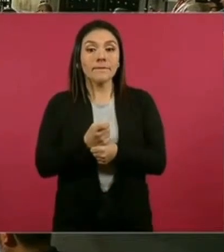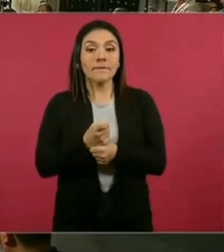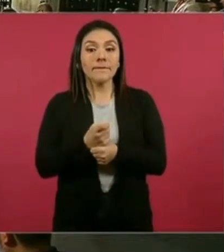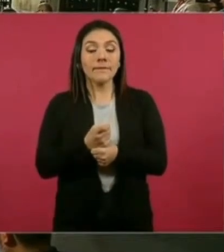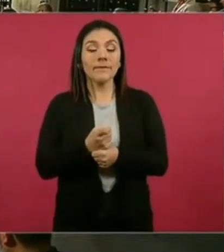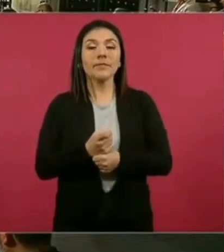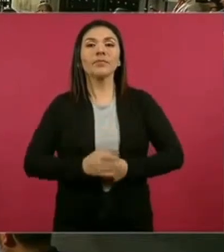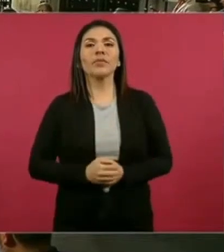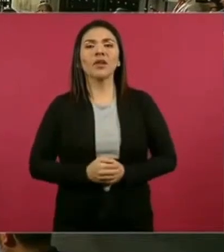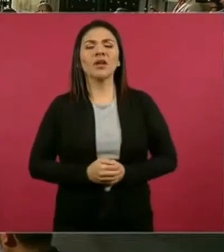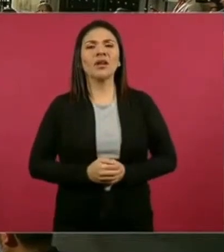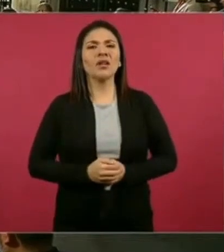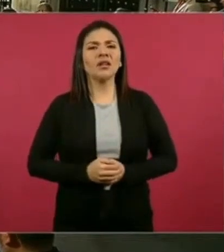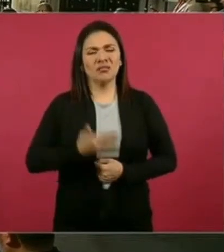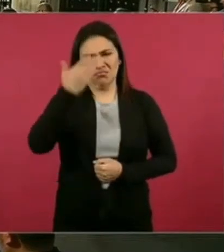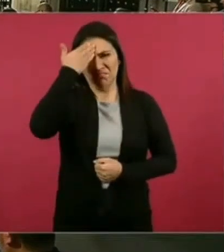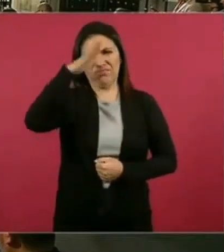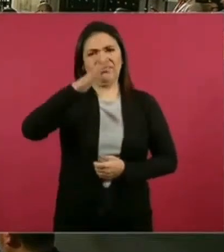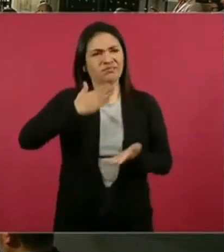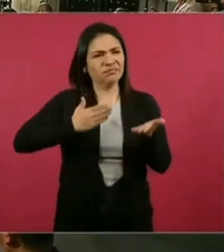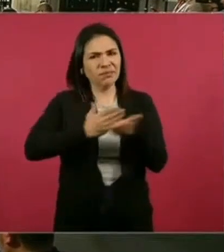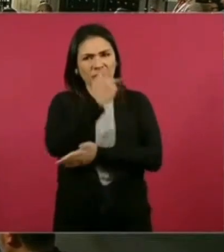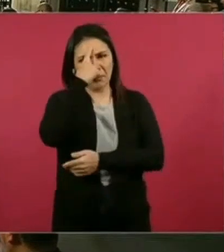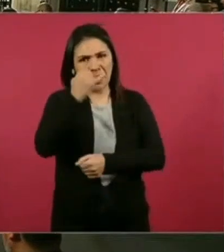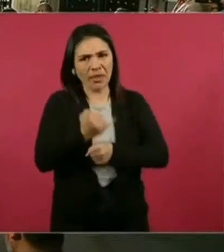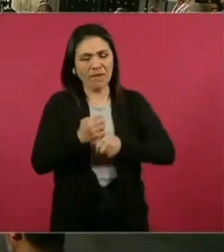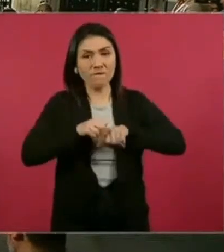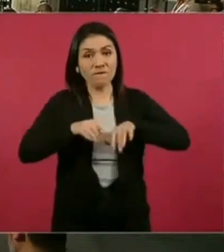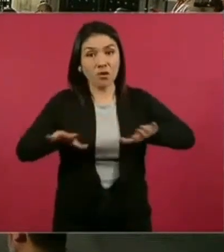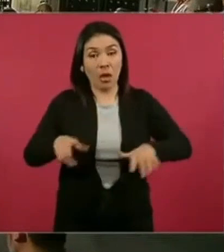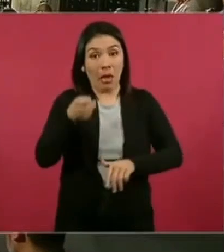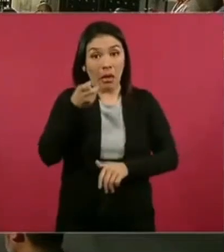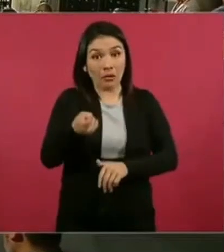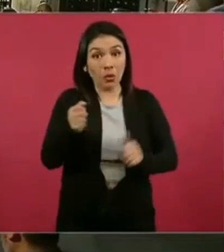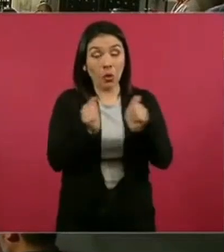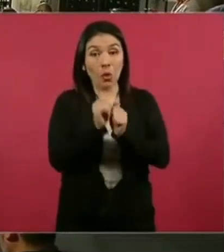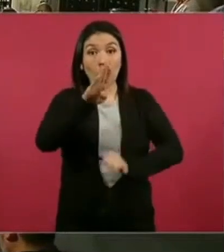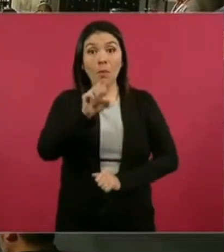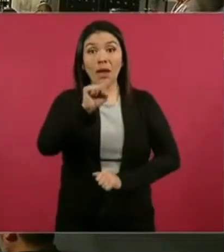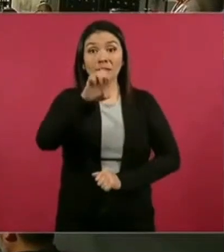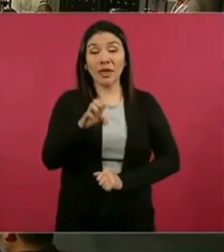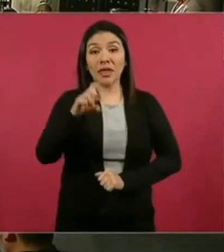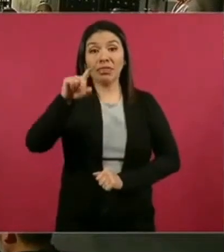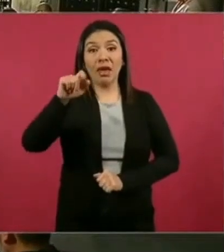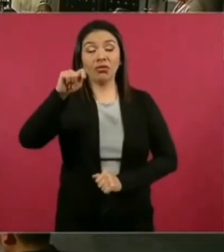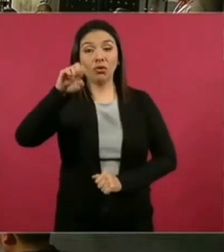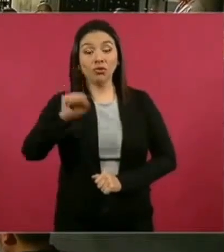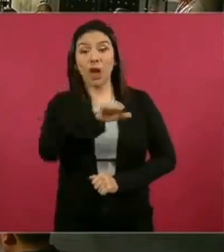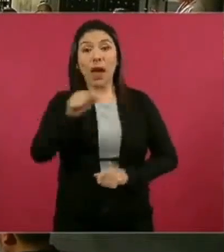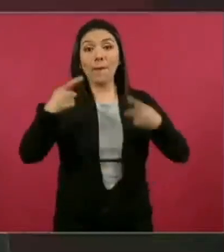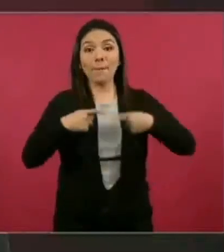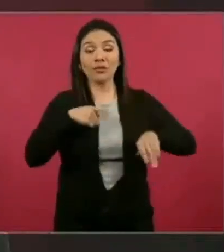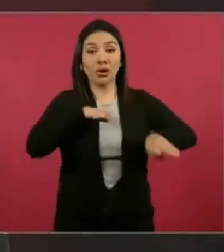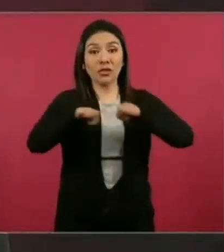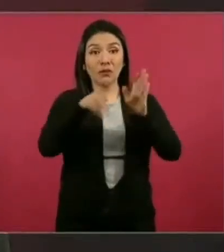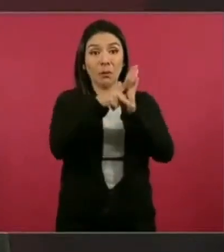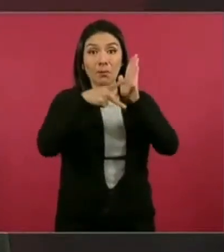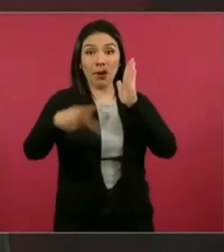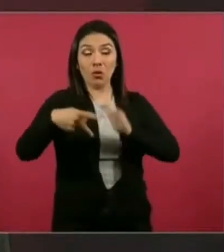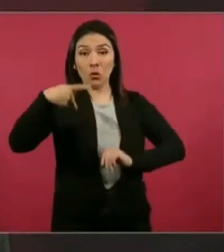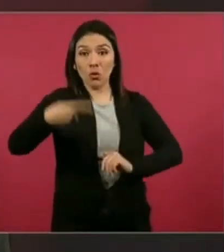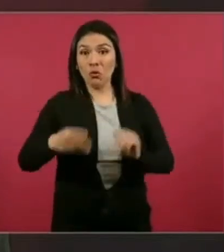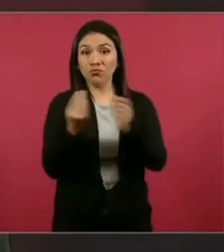el acceso no autorizado a información no fue a la base de datos de los periodistas